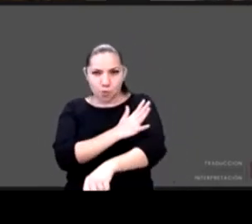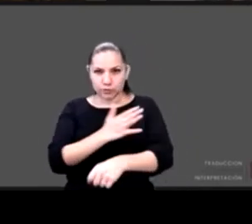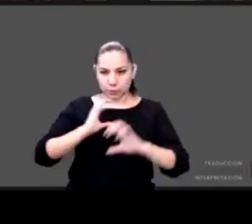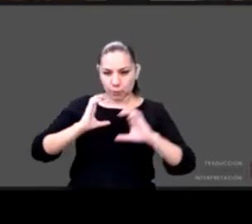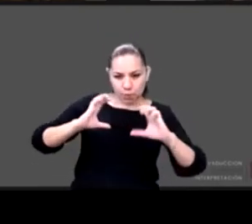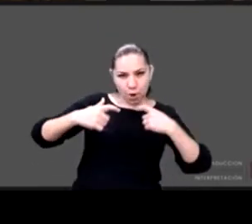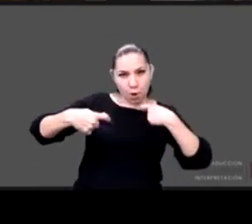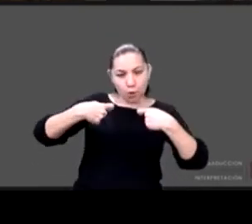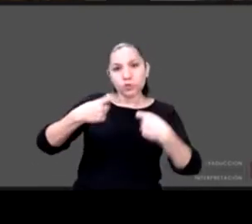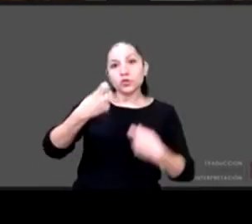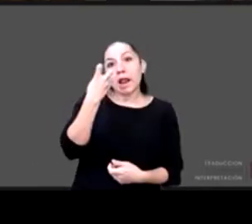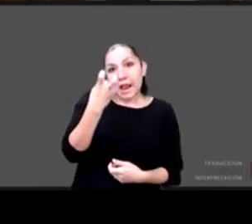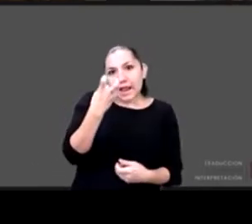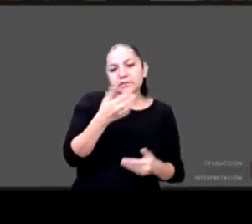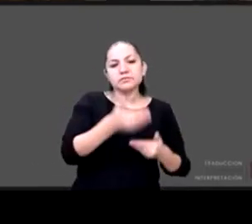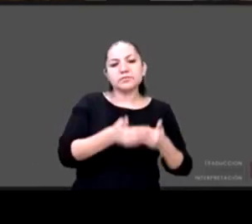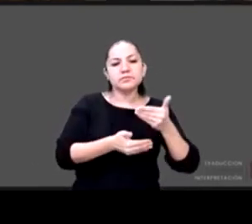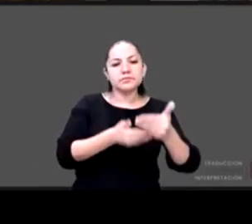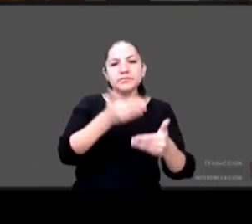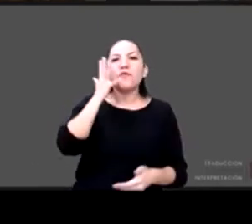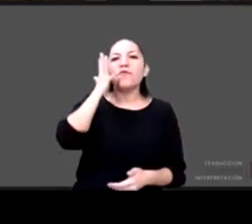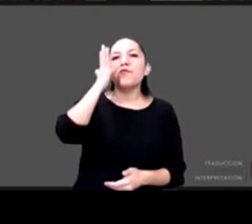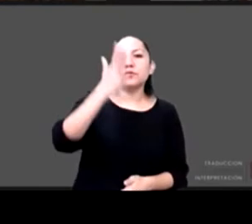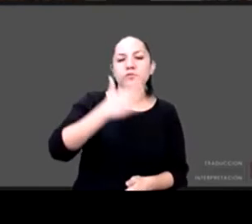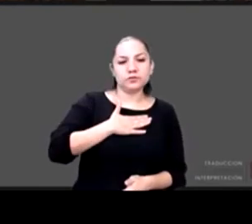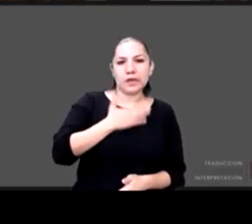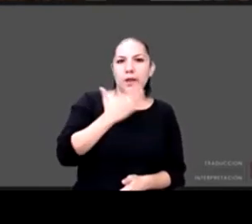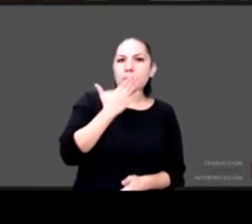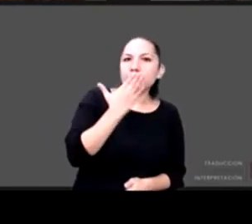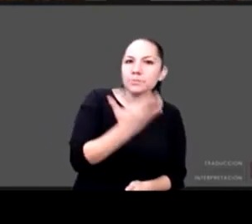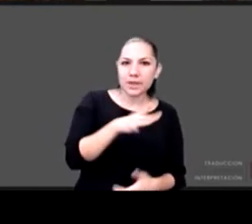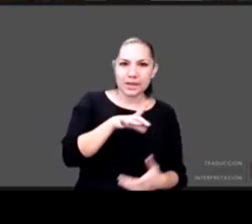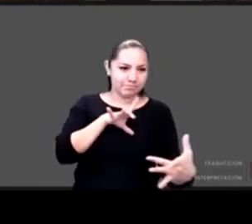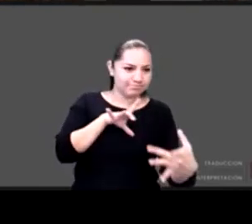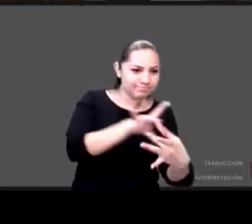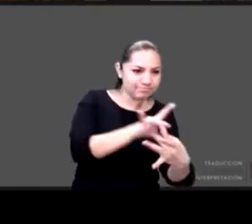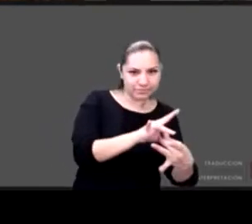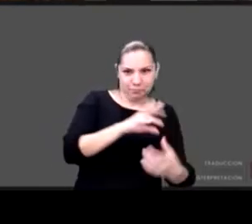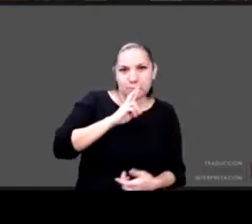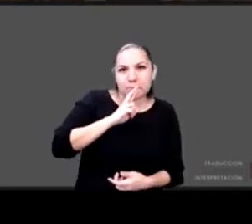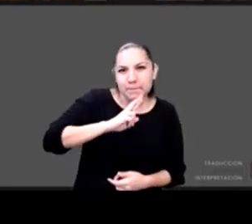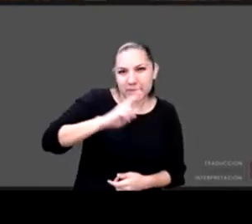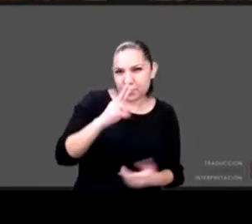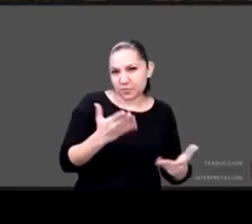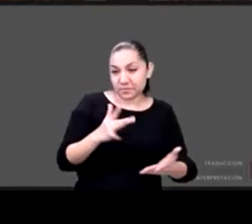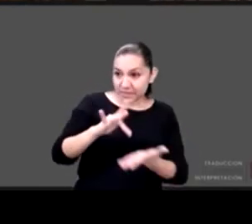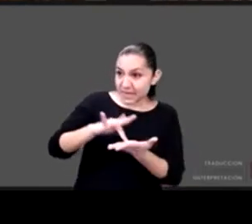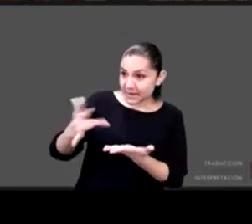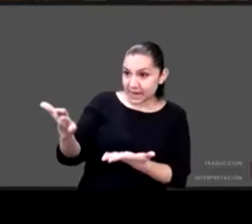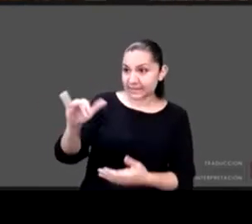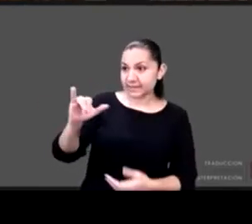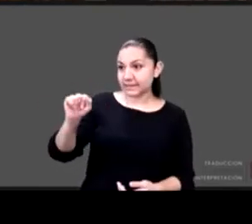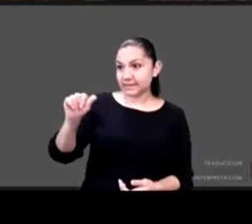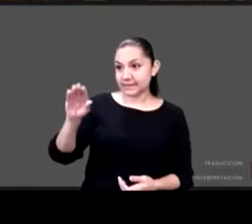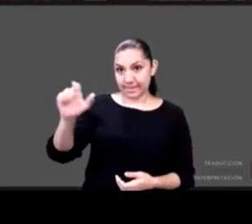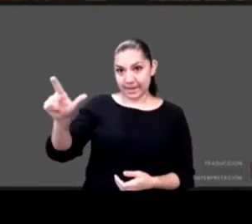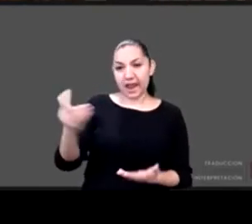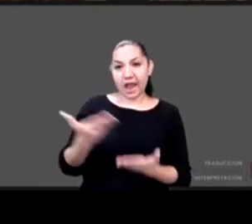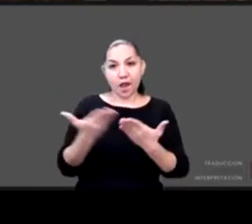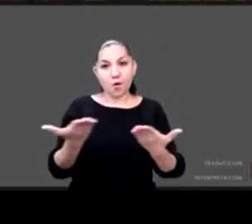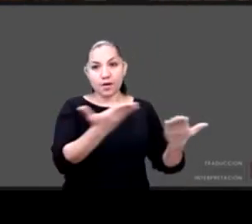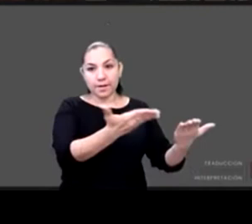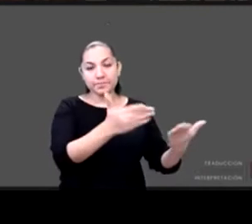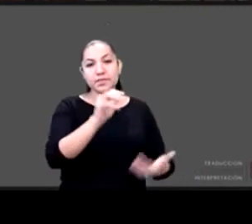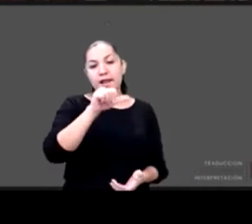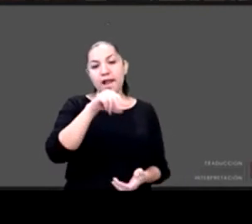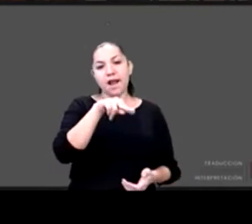manera más concreta y mejor para él. Muchas gracias, Isabel. Ana Yancy, ¿tú qué nos dices? ¿Qué